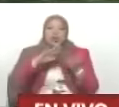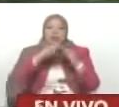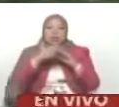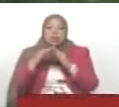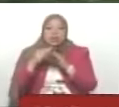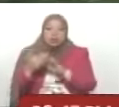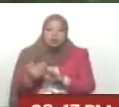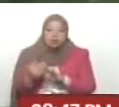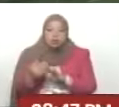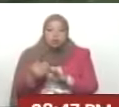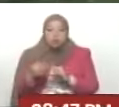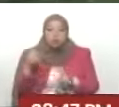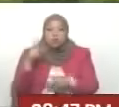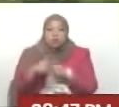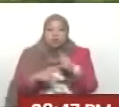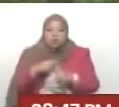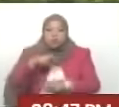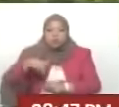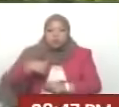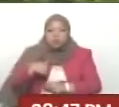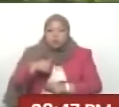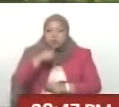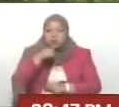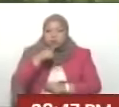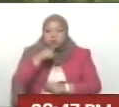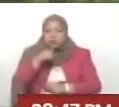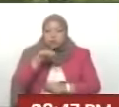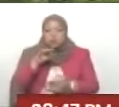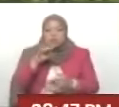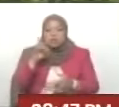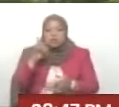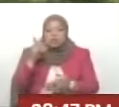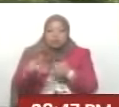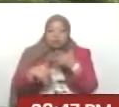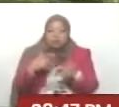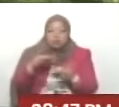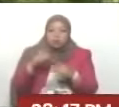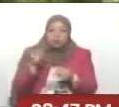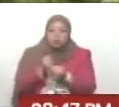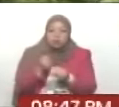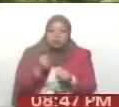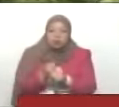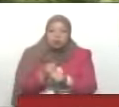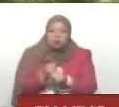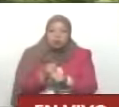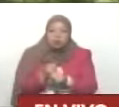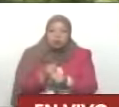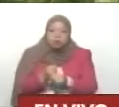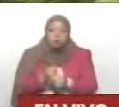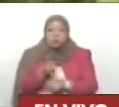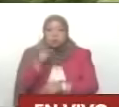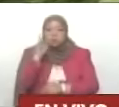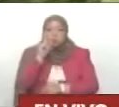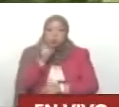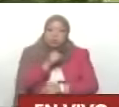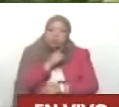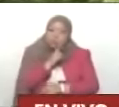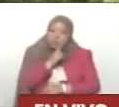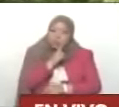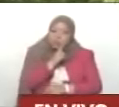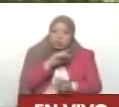Diosdado Cabello. Así se llama nuestra comuna, presidente. Nah, Diosdado Cabello. Tremendo nombre tiene esa